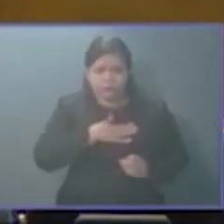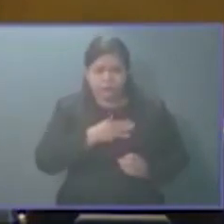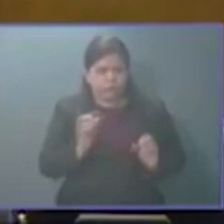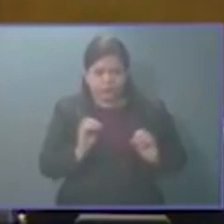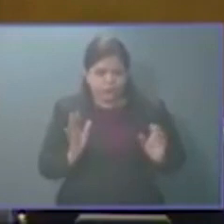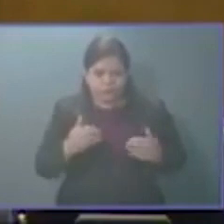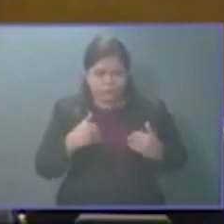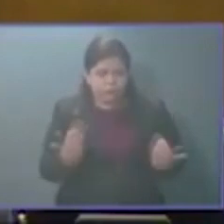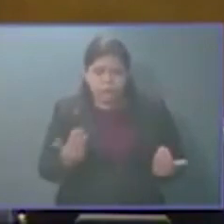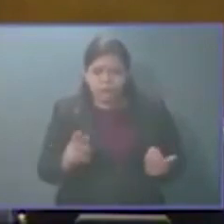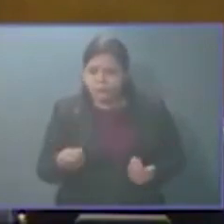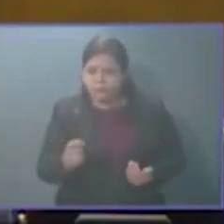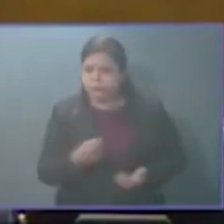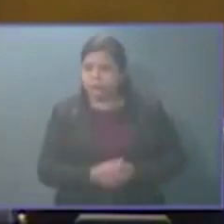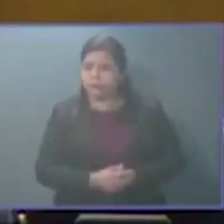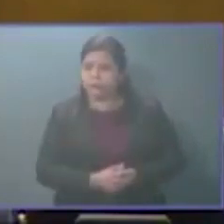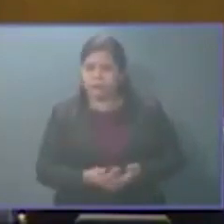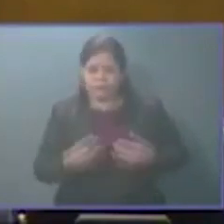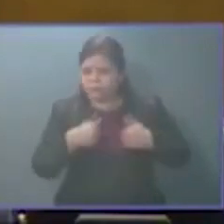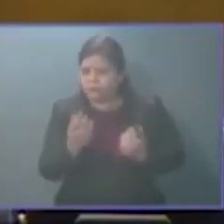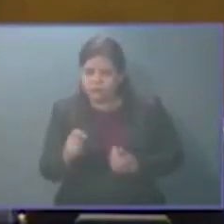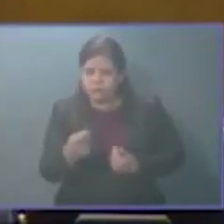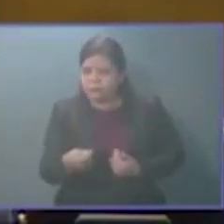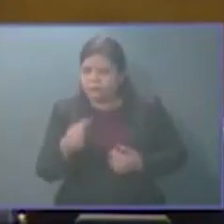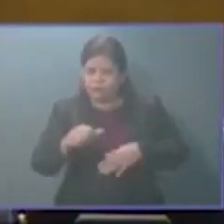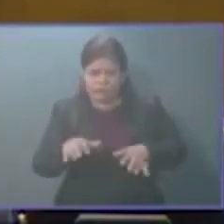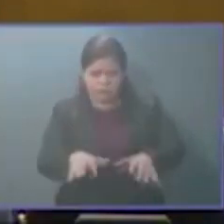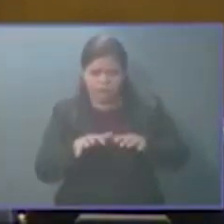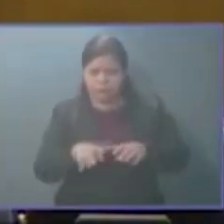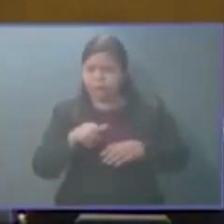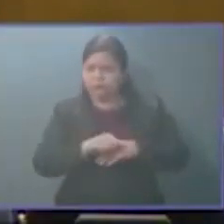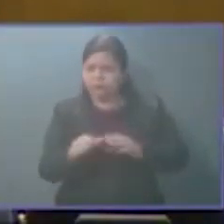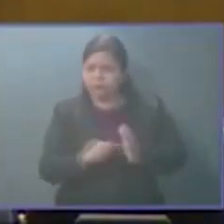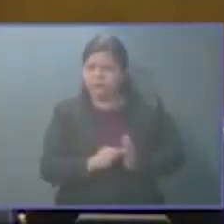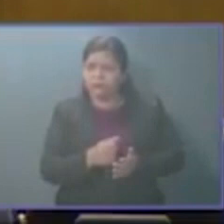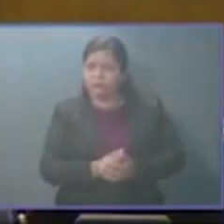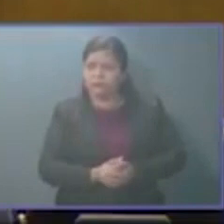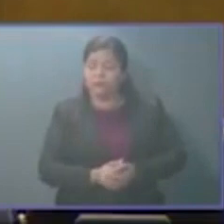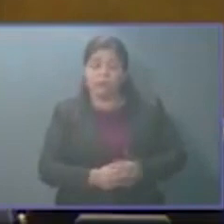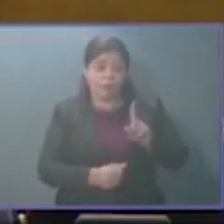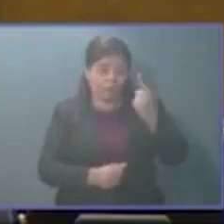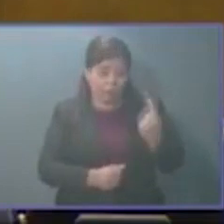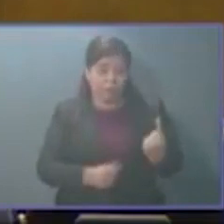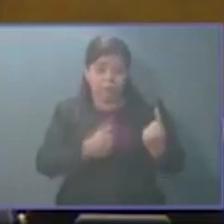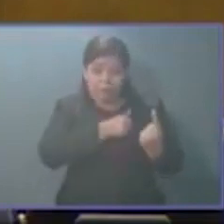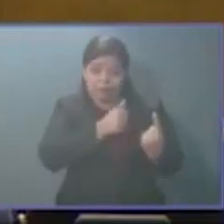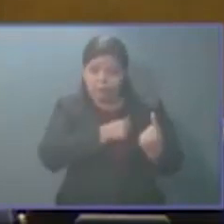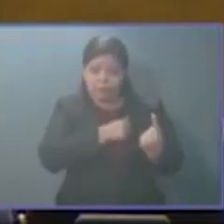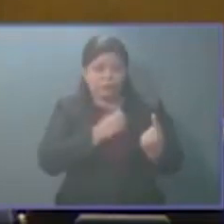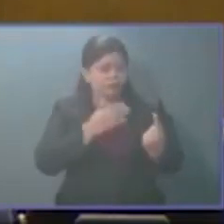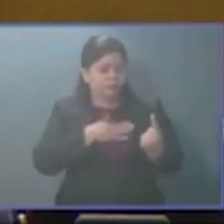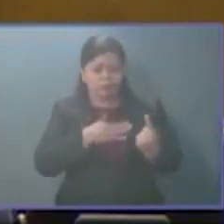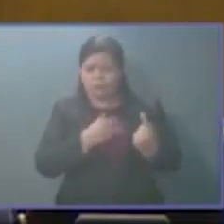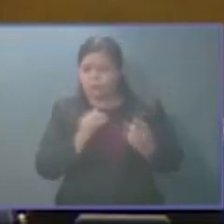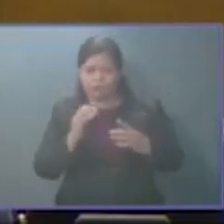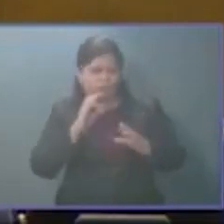presidencia en la octava planta. Yo no tengo llave de este Salón Azul. Hay una persona responsable y no tuve comunicación